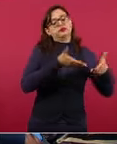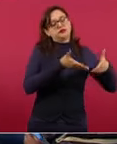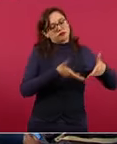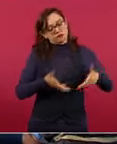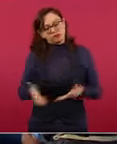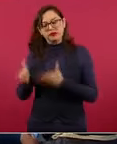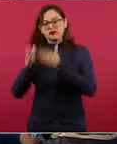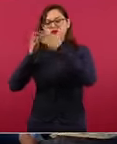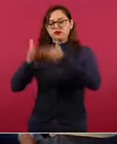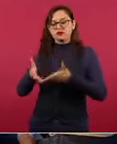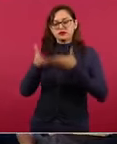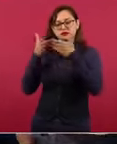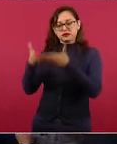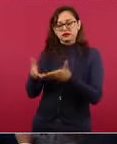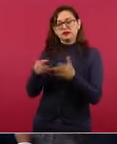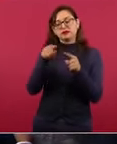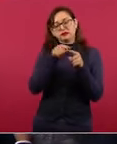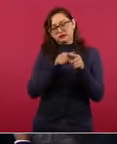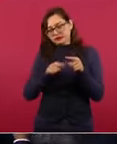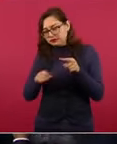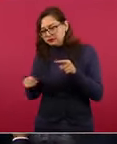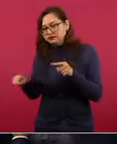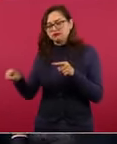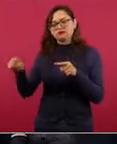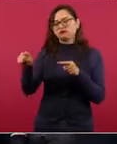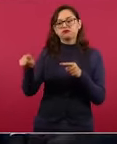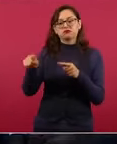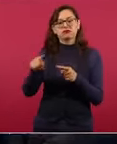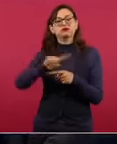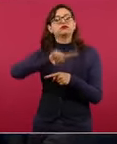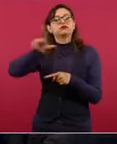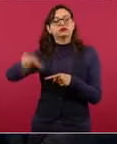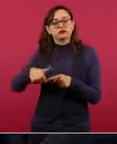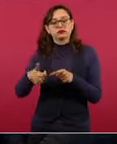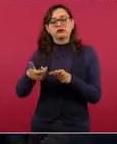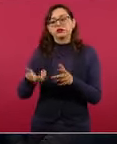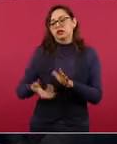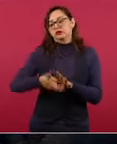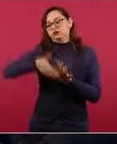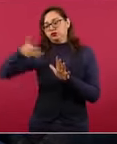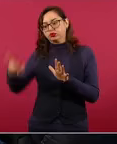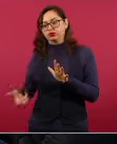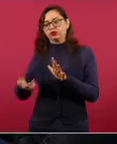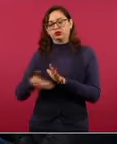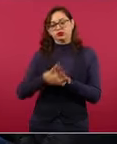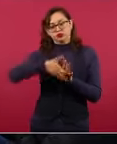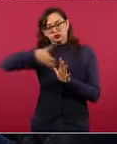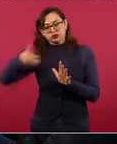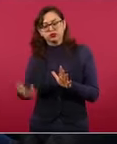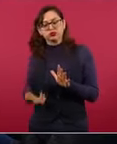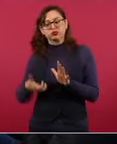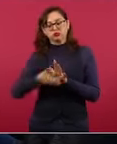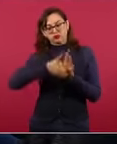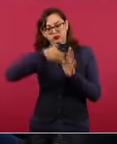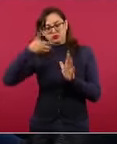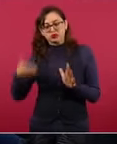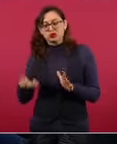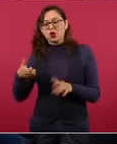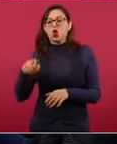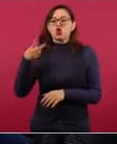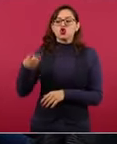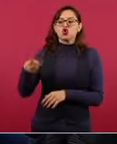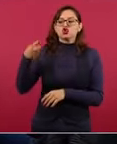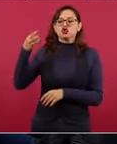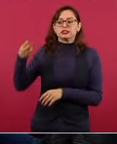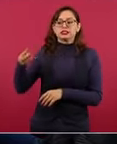al puerto descargan para hacer el cabotaje y llevarlo a los tramos 2 3